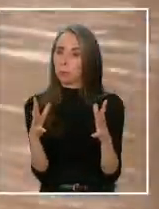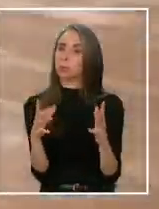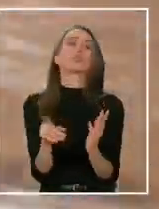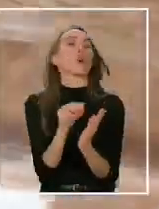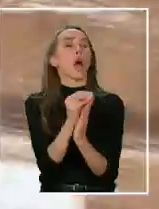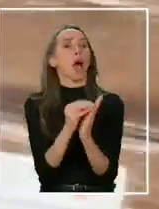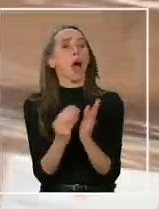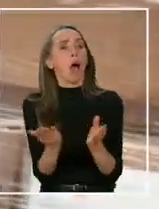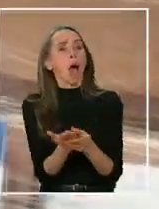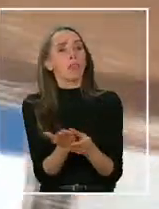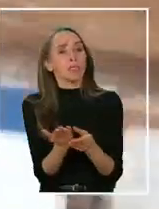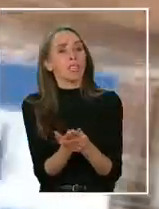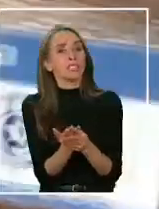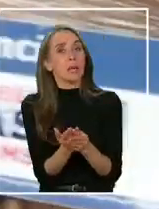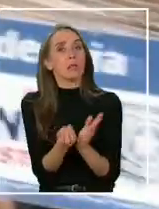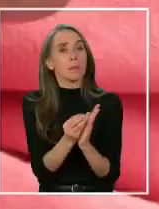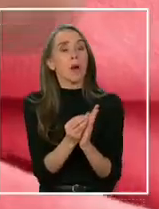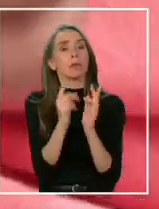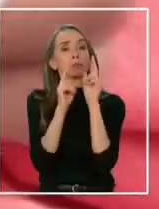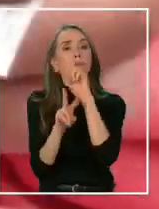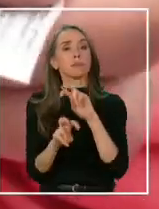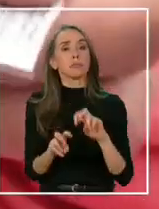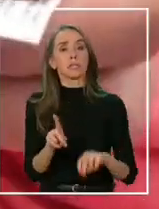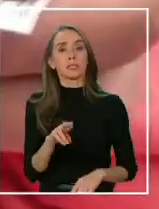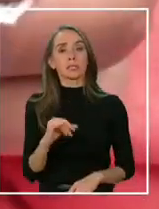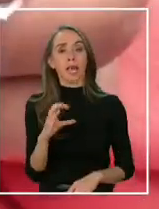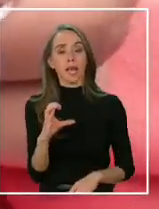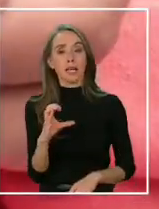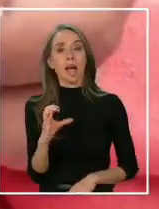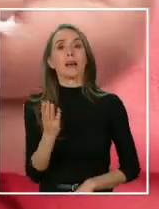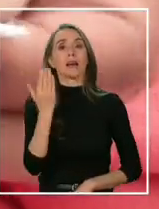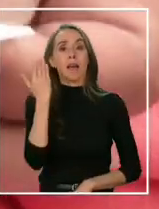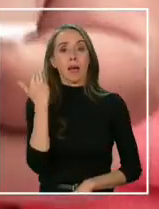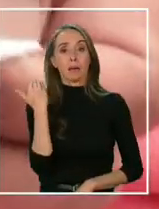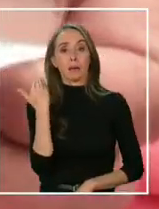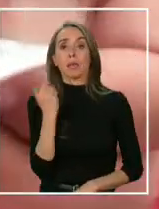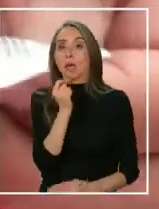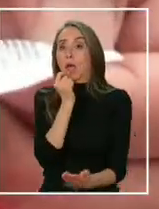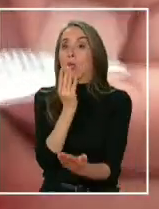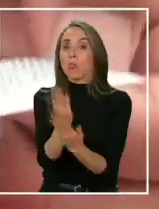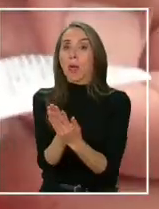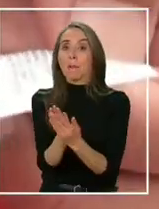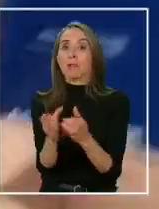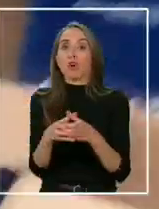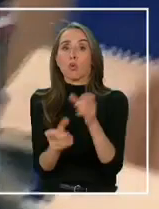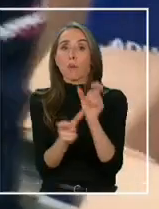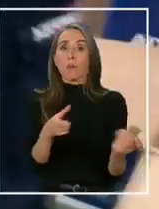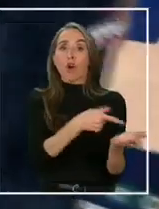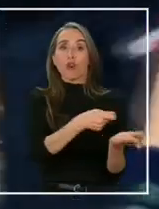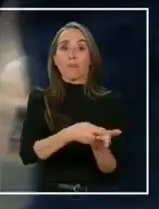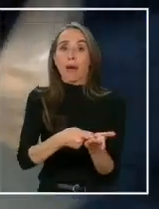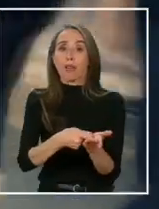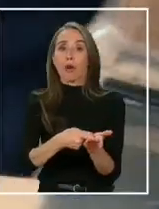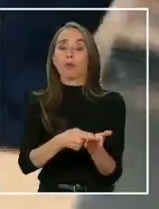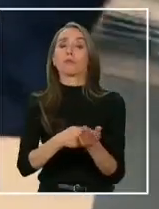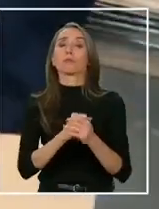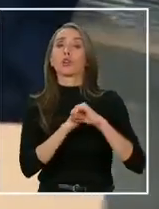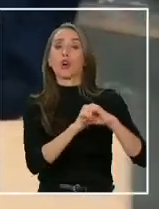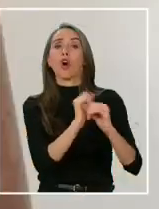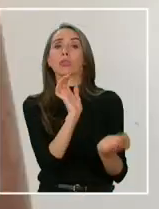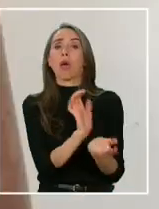Nuevos antecedentes de este caso que están siendo analizados por el CERNAC, que en su momento ya demandó colectivamente a La Polar. A